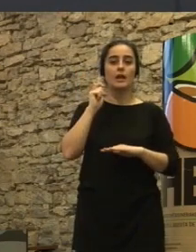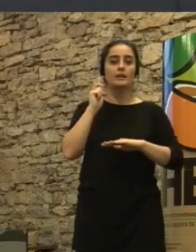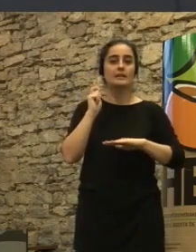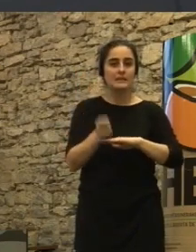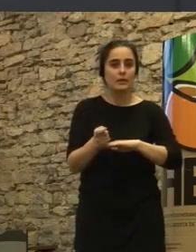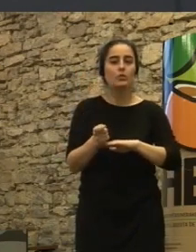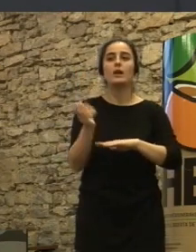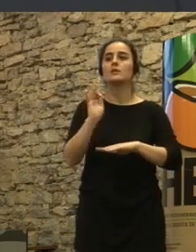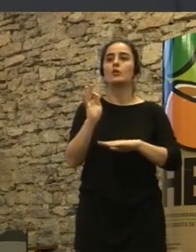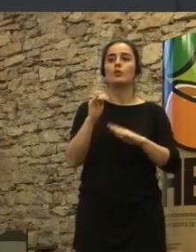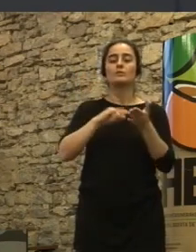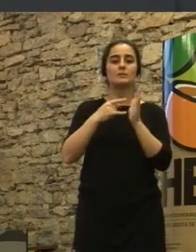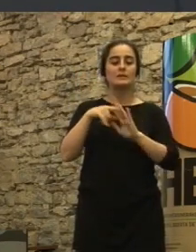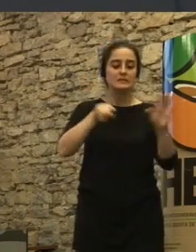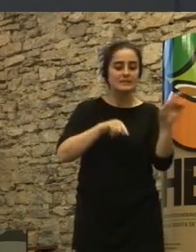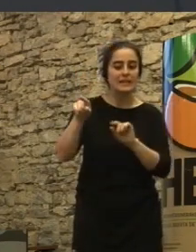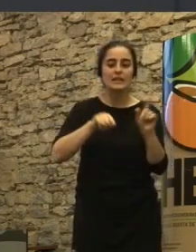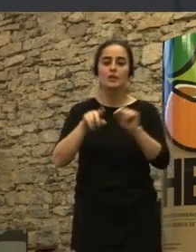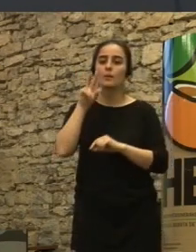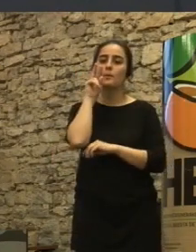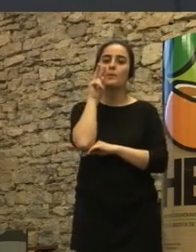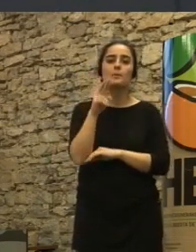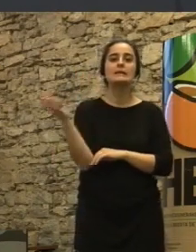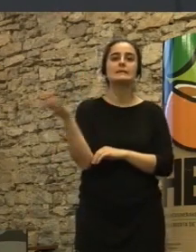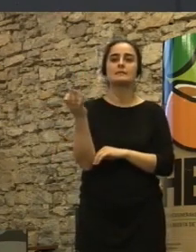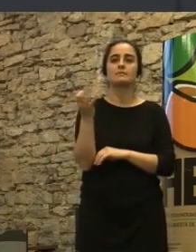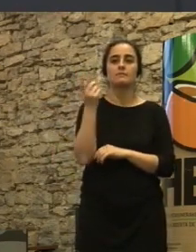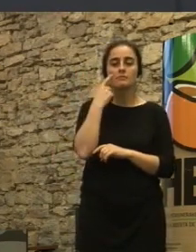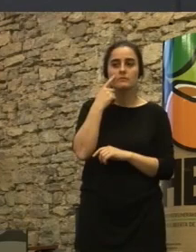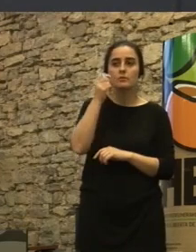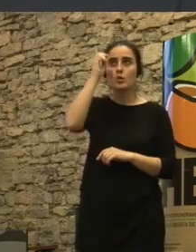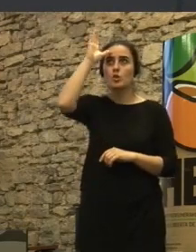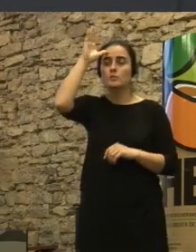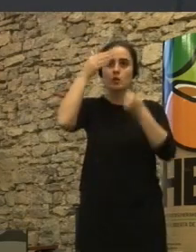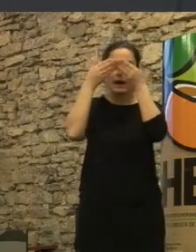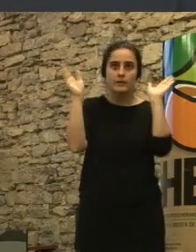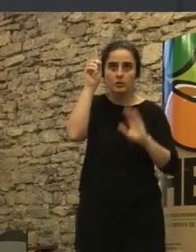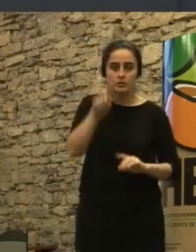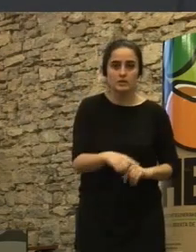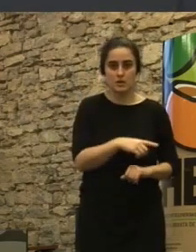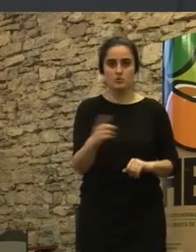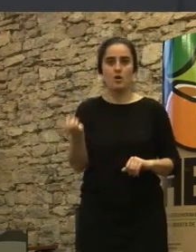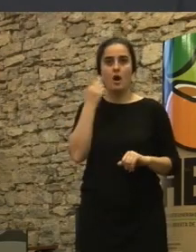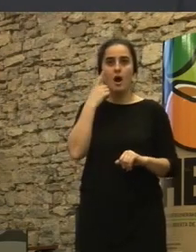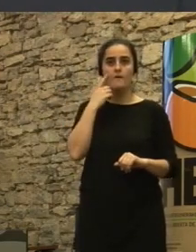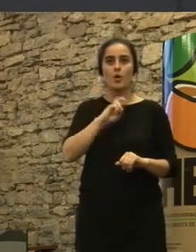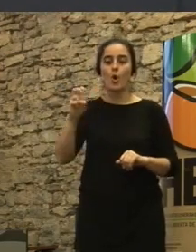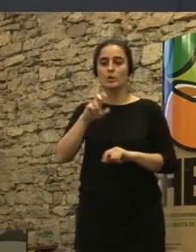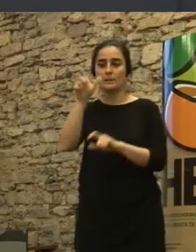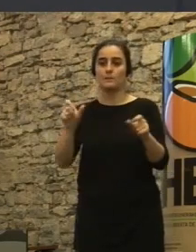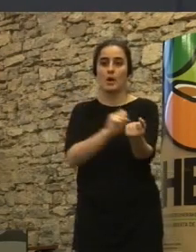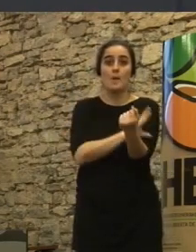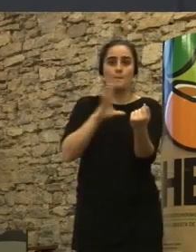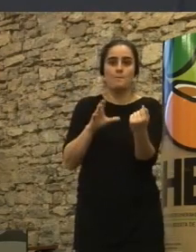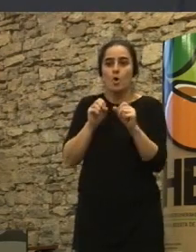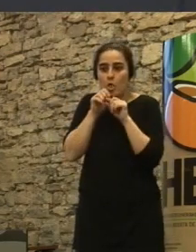los sistemas de selección van viendo en qué medida este conocimiento es abierto, en qué medida se empodera a otras personas, en